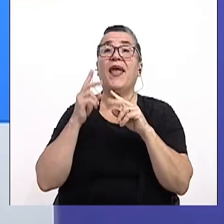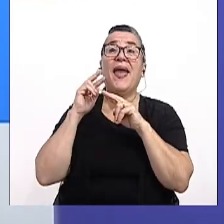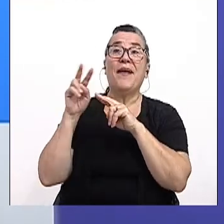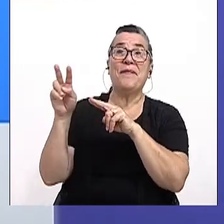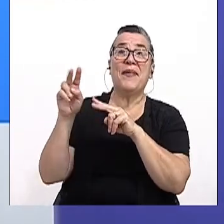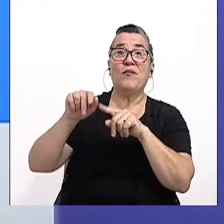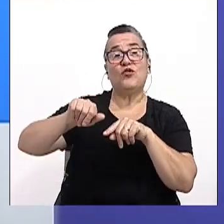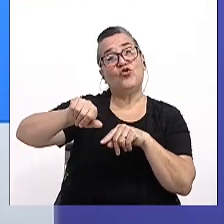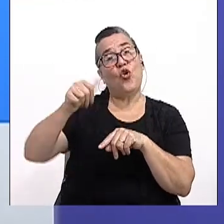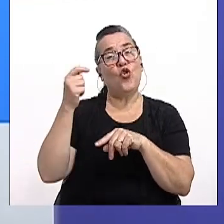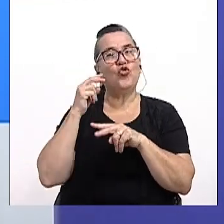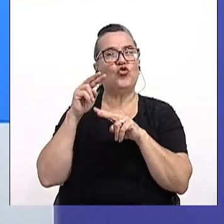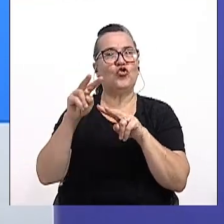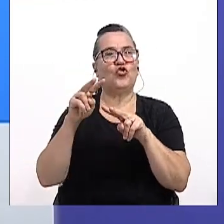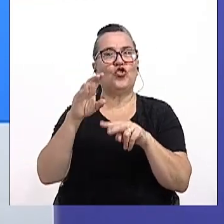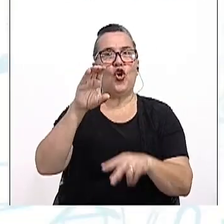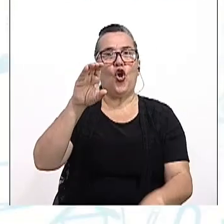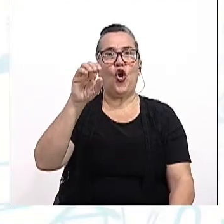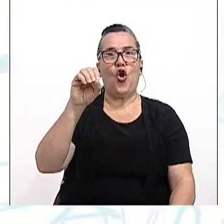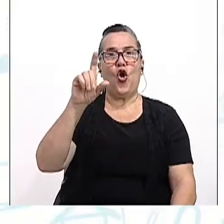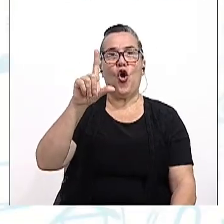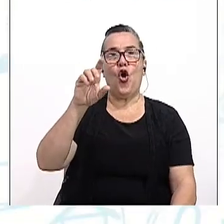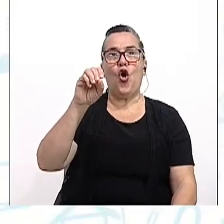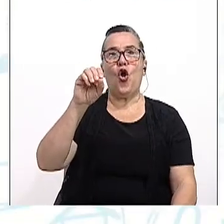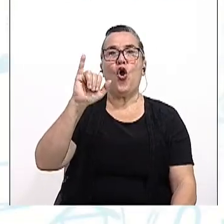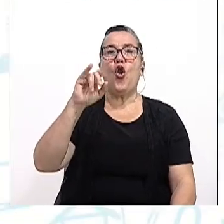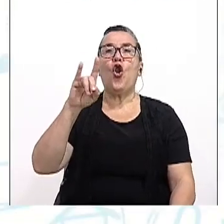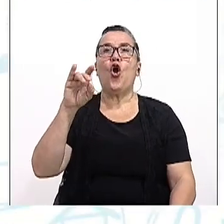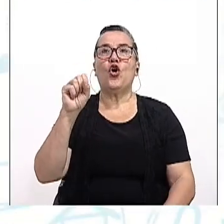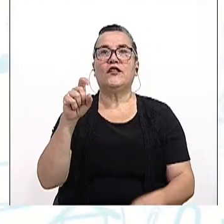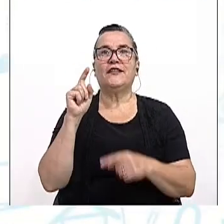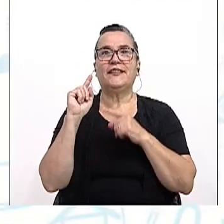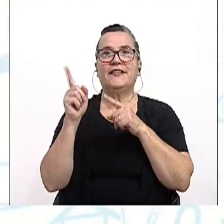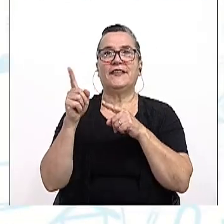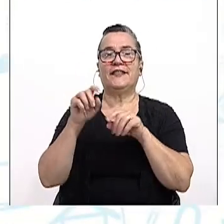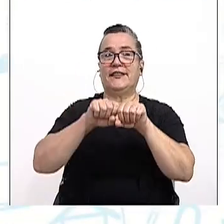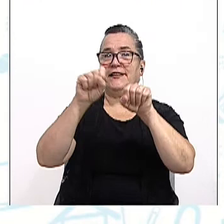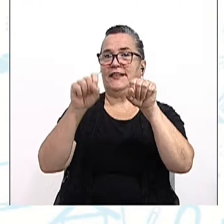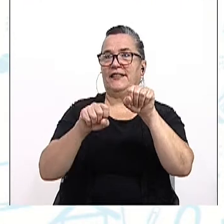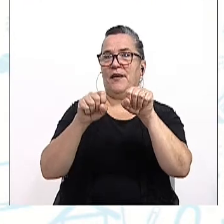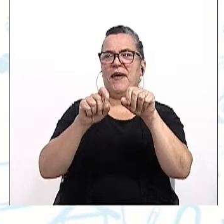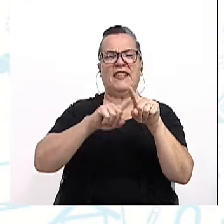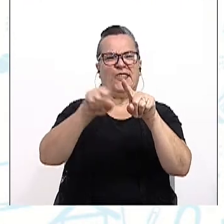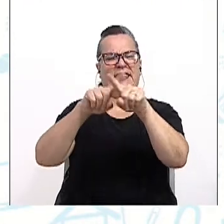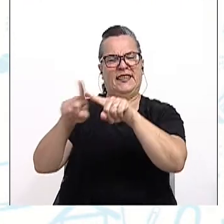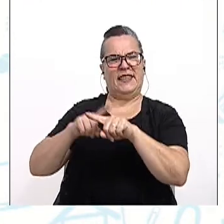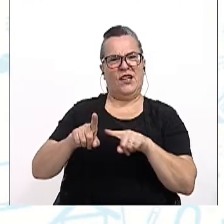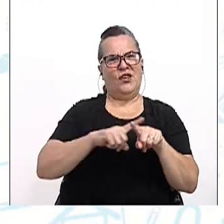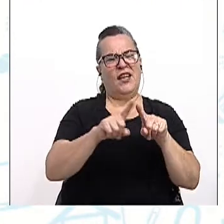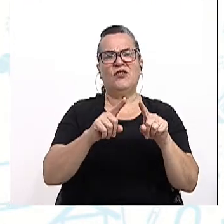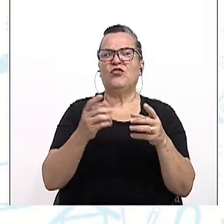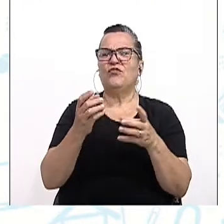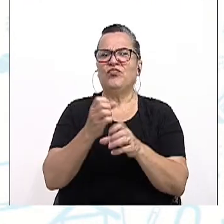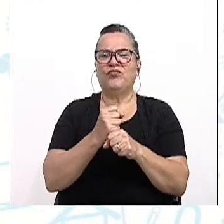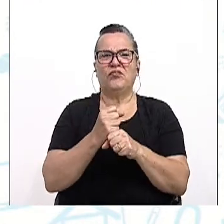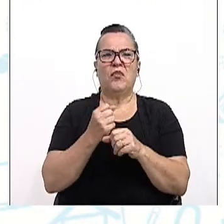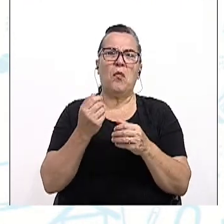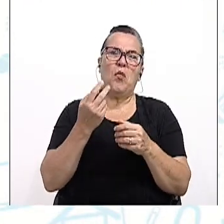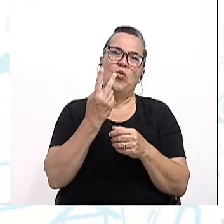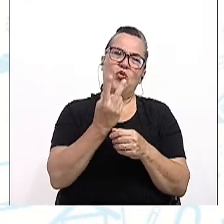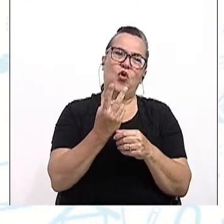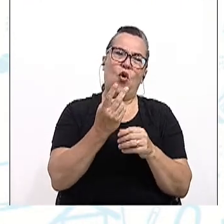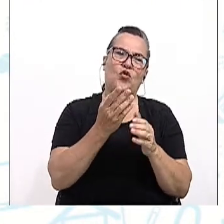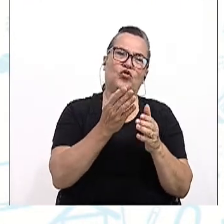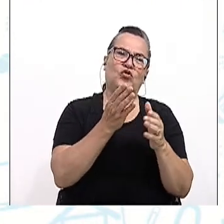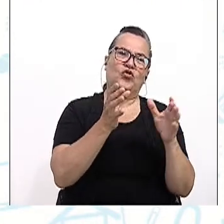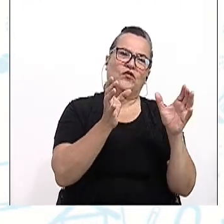que son los coloides. Veamos. Son sistemas heterogéneos formados por al menos dos fases,